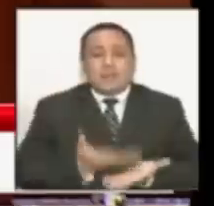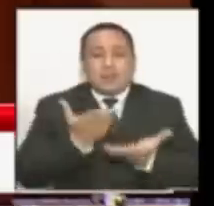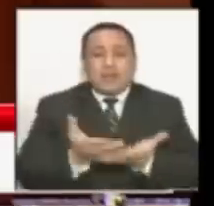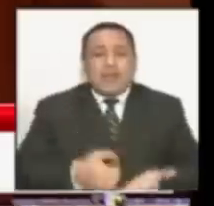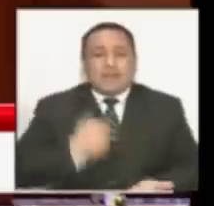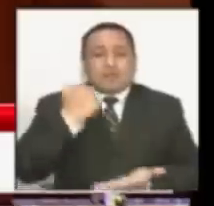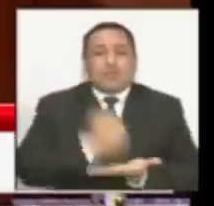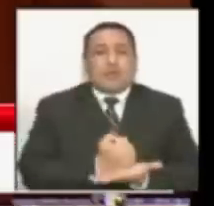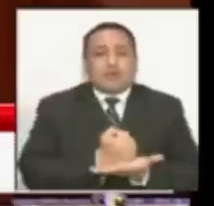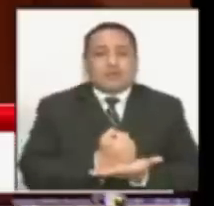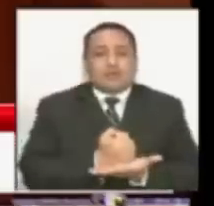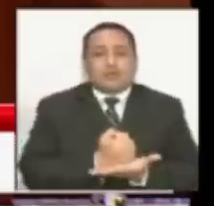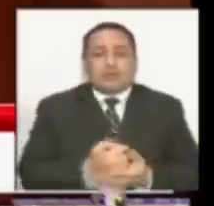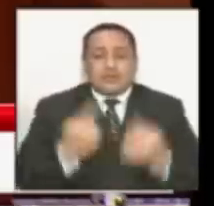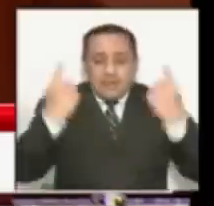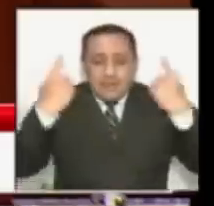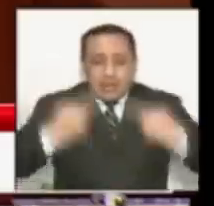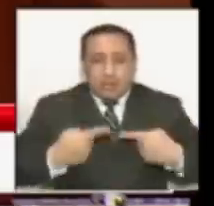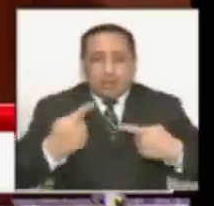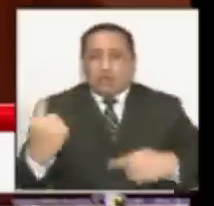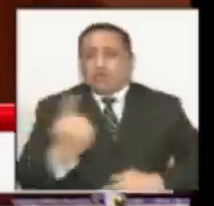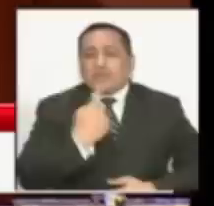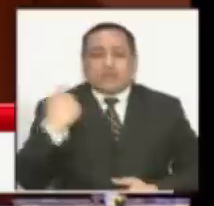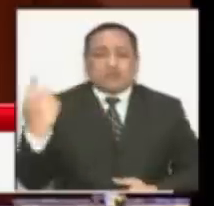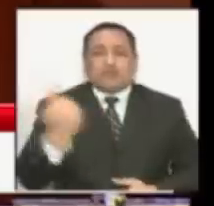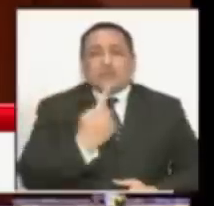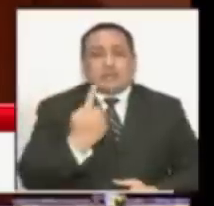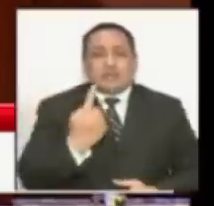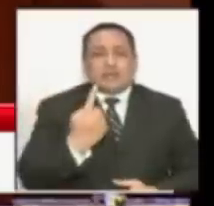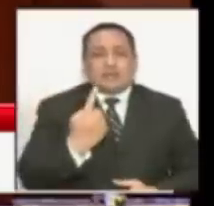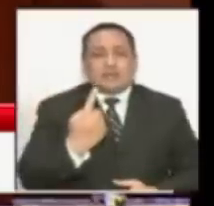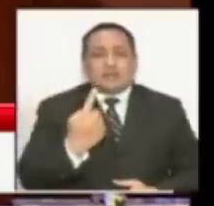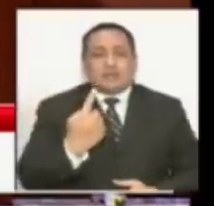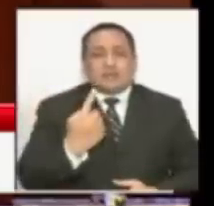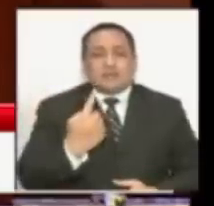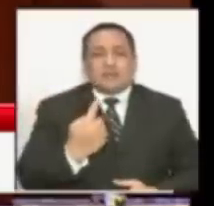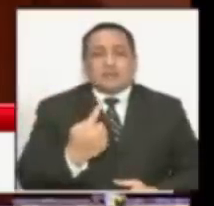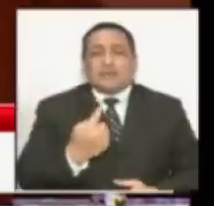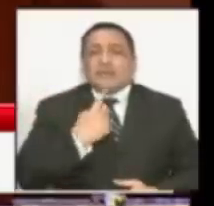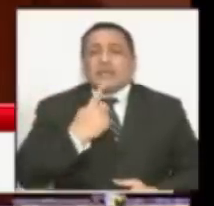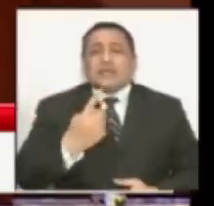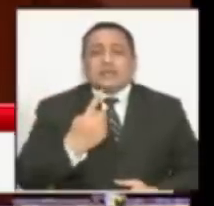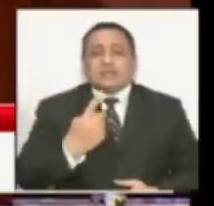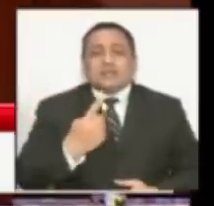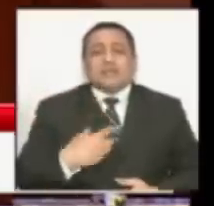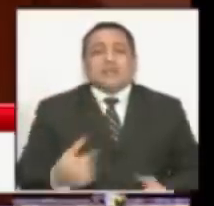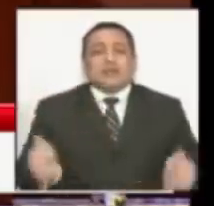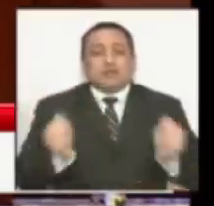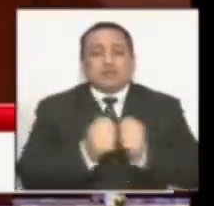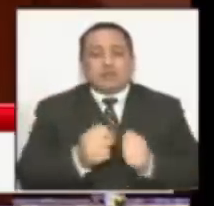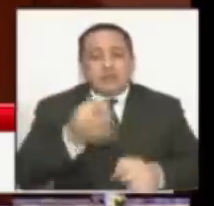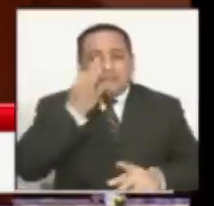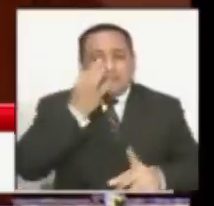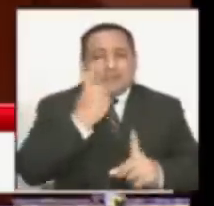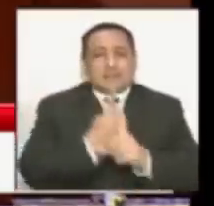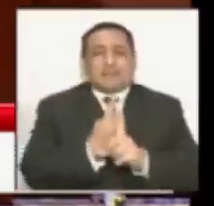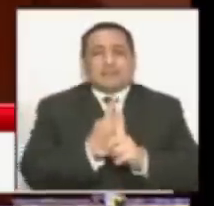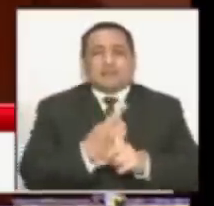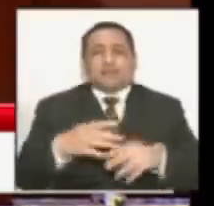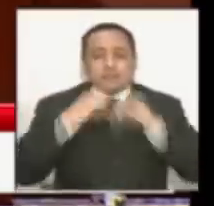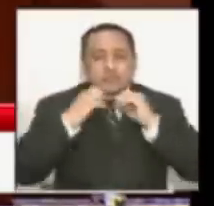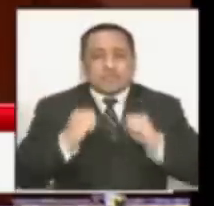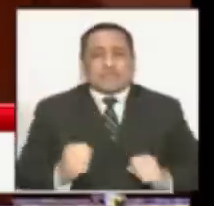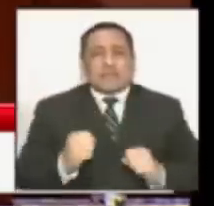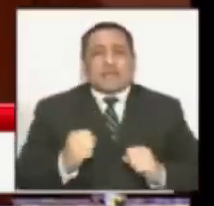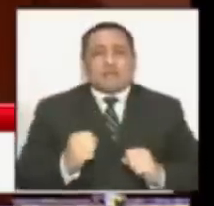y aprobado el Acuerdo Nacional, que contamos con la grata presencia de su